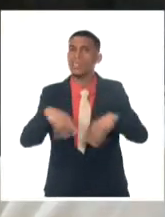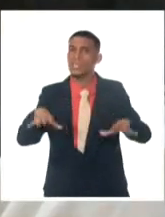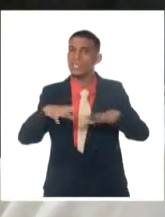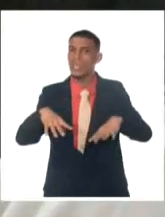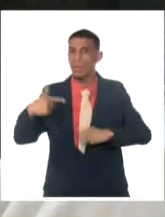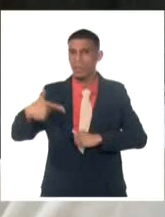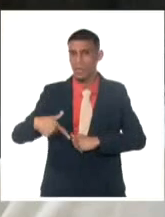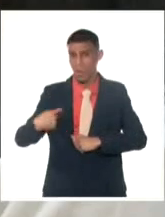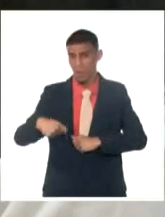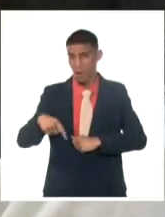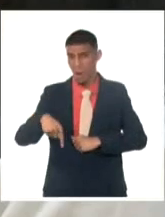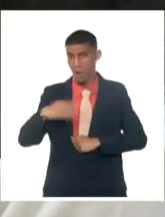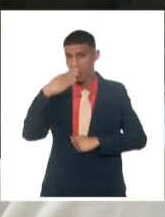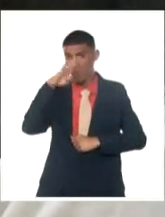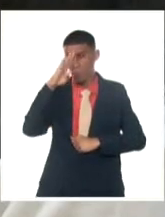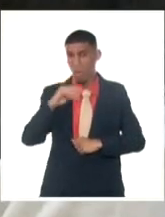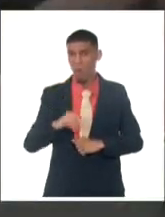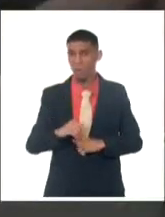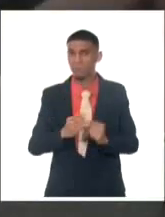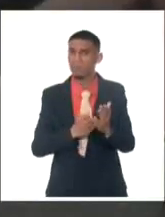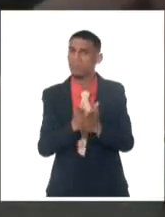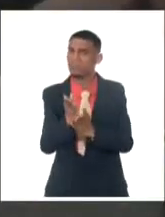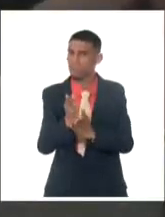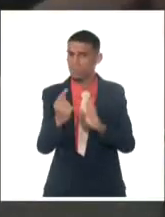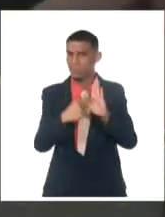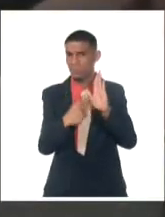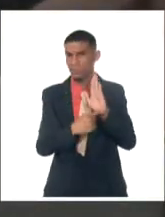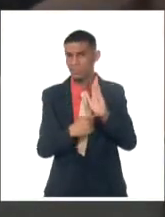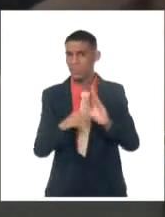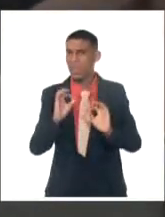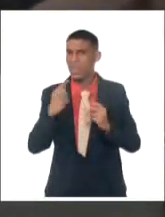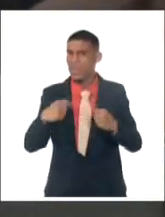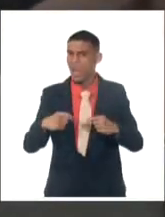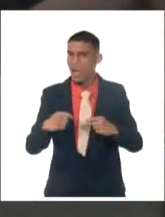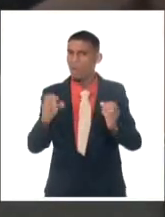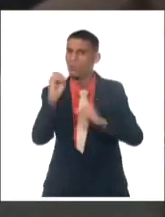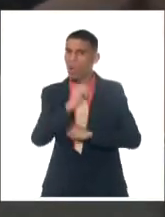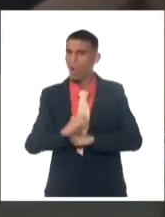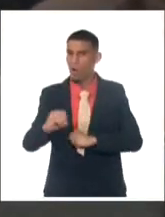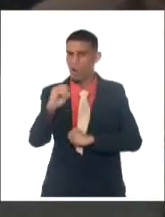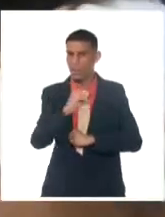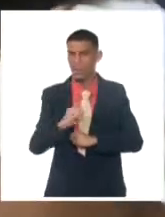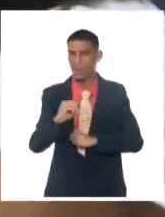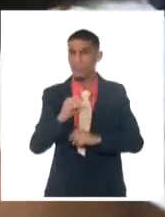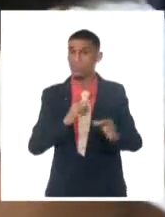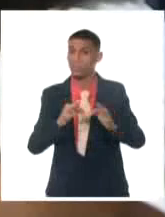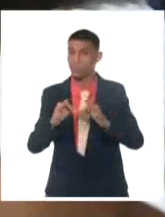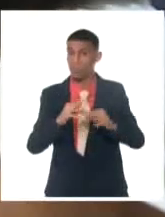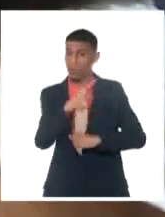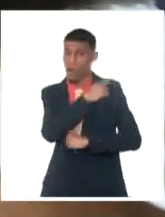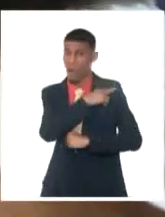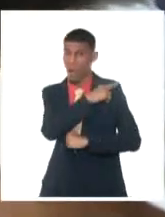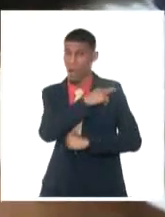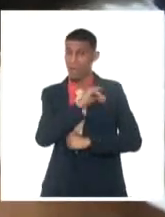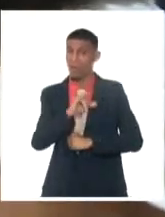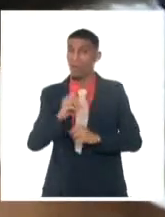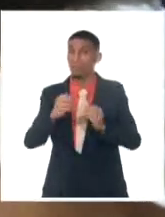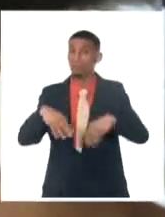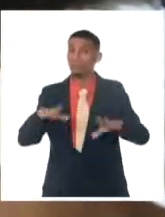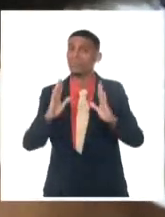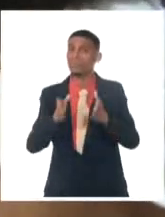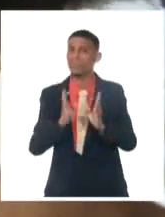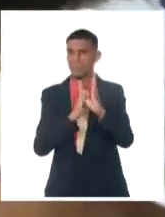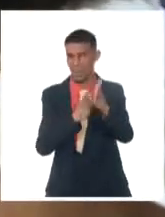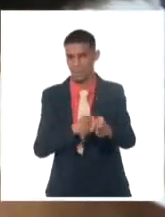tribunales y mantiene principios de organización con acciones y funcionarios por un sistema judicial